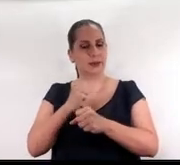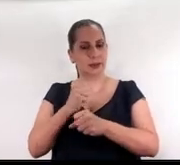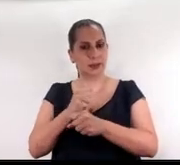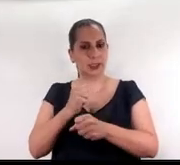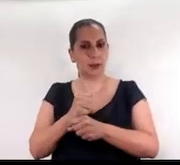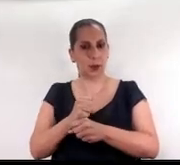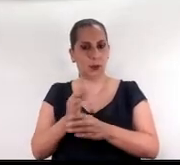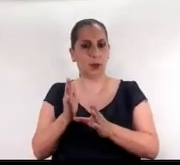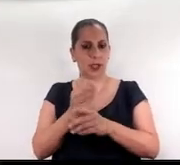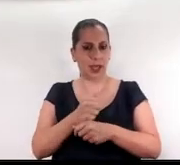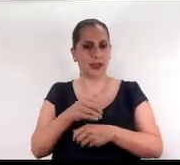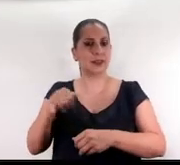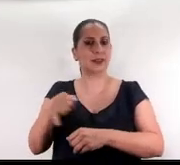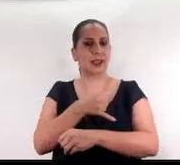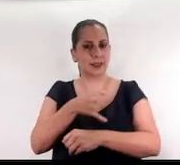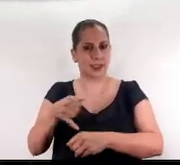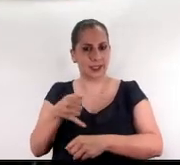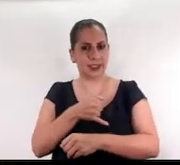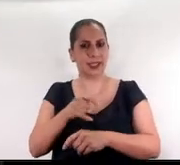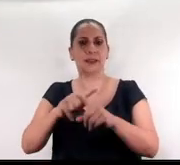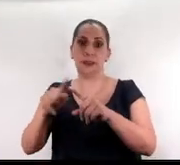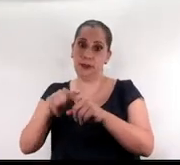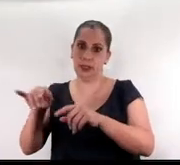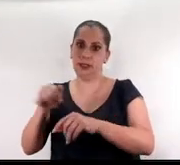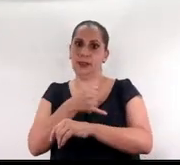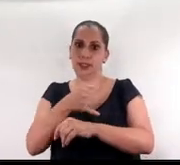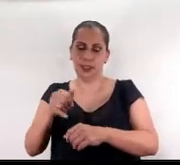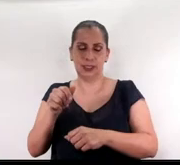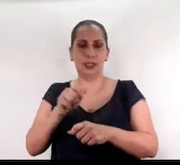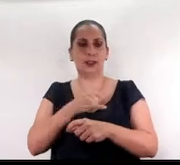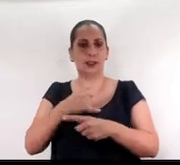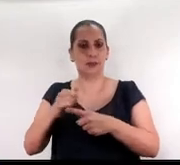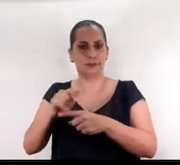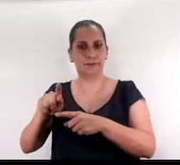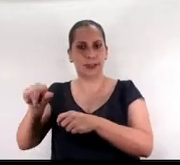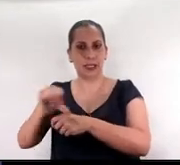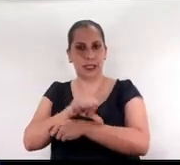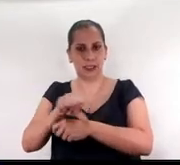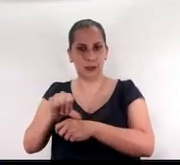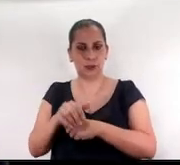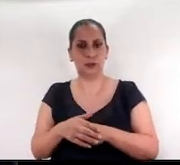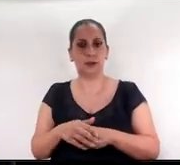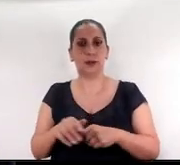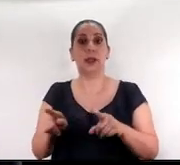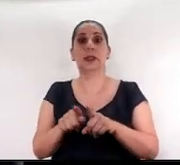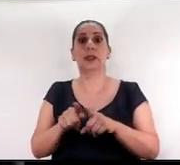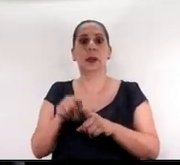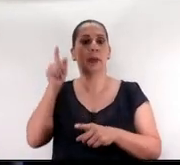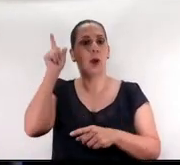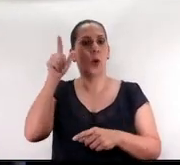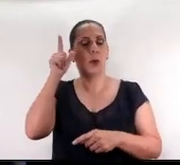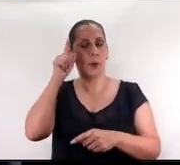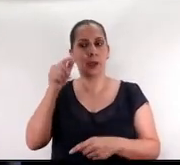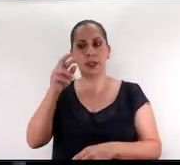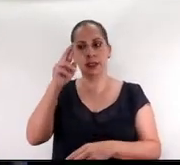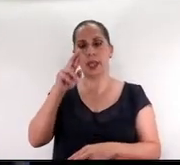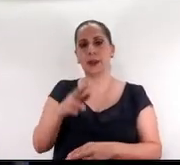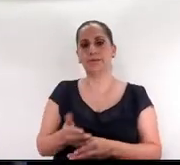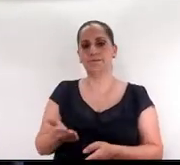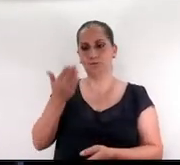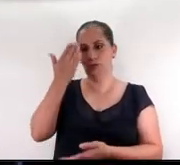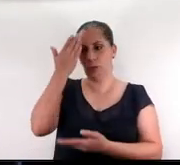profesión de las ingenierías, las diversas ingenierías y la arquitectura. Y por supuesto el reconocimiento al señor